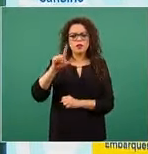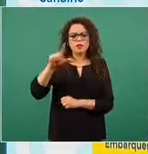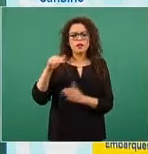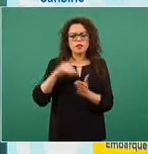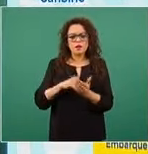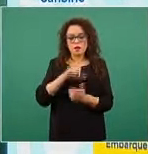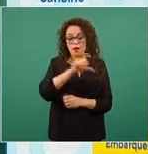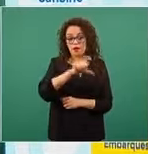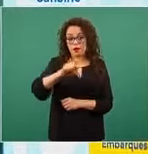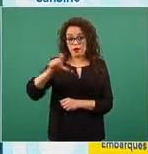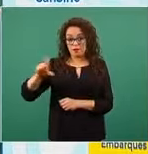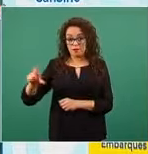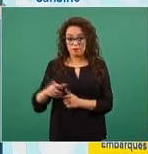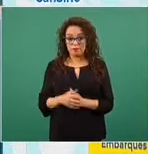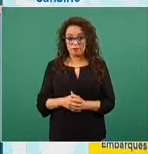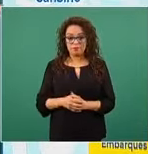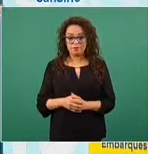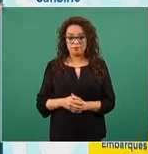2.487.000 dosis, casi